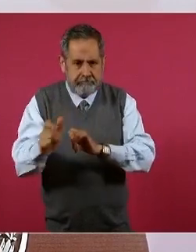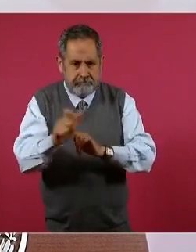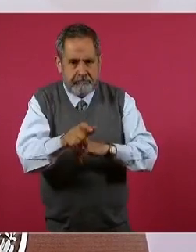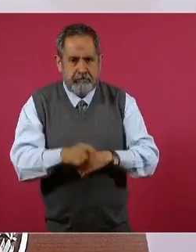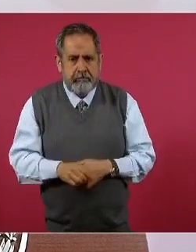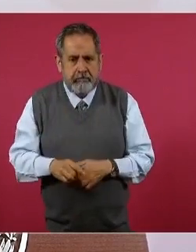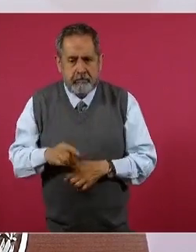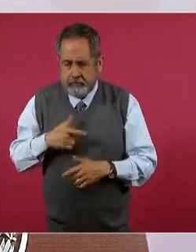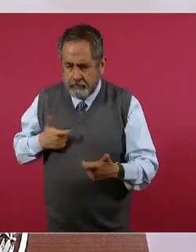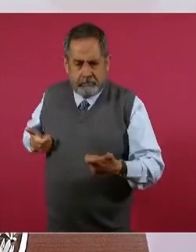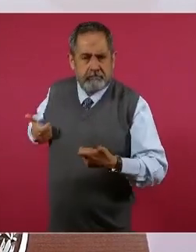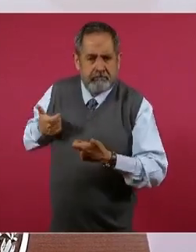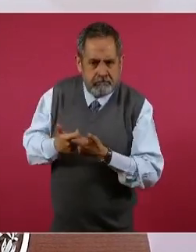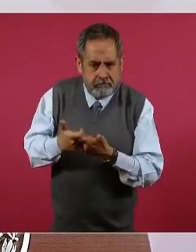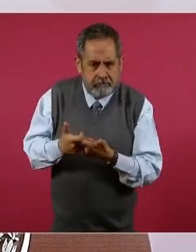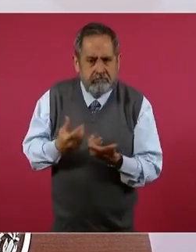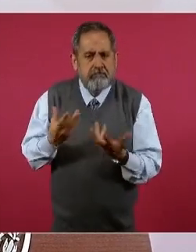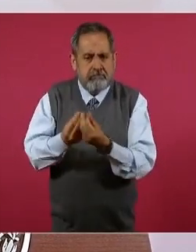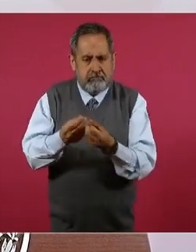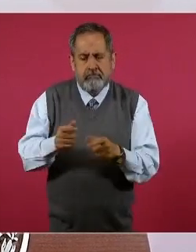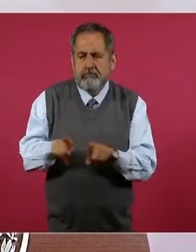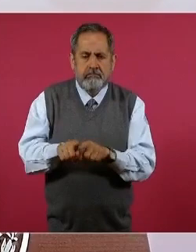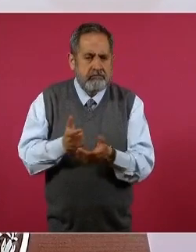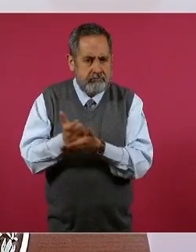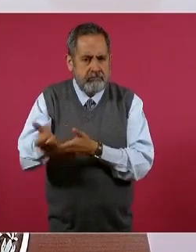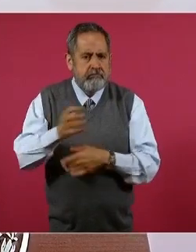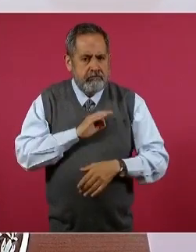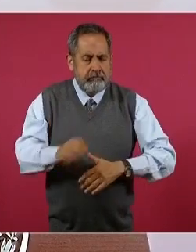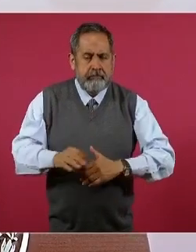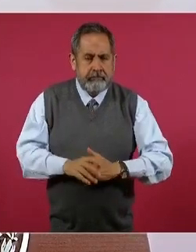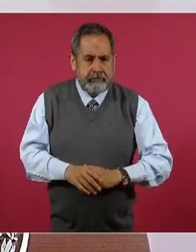Y nosotros aportamos también ahí.